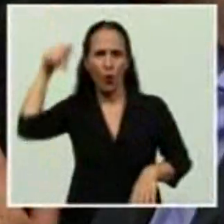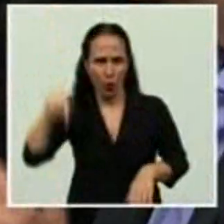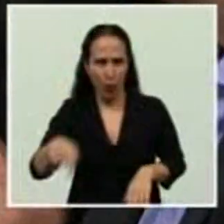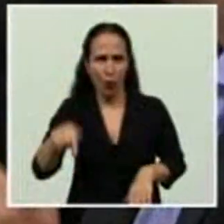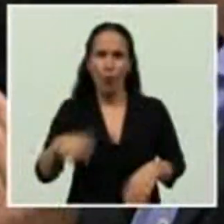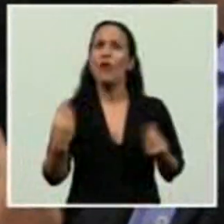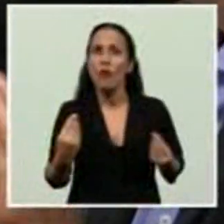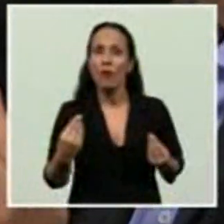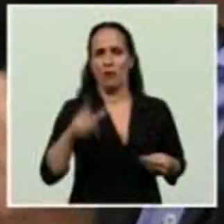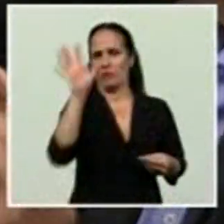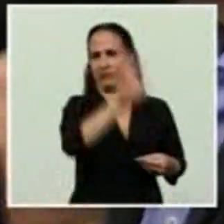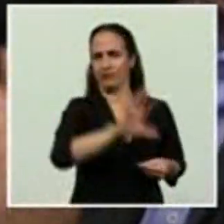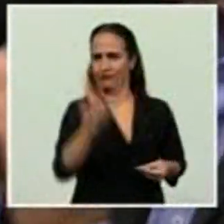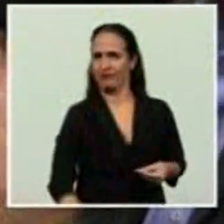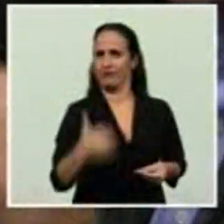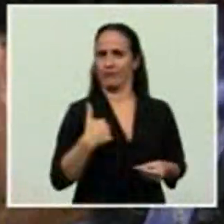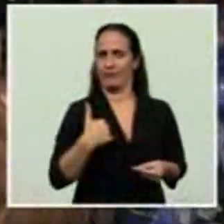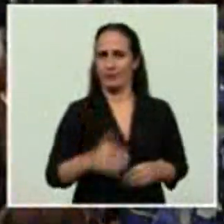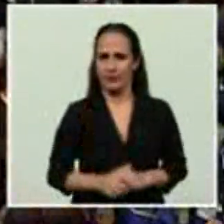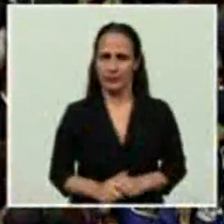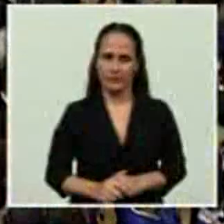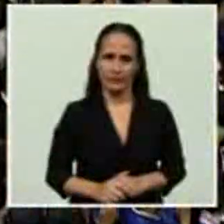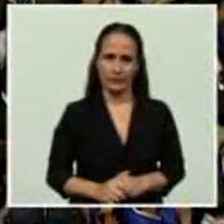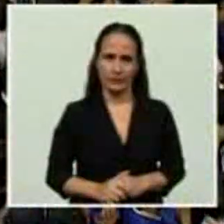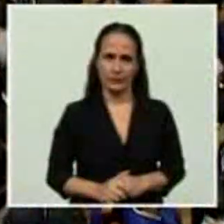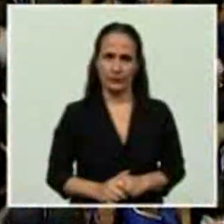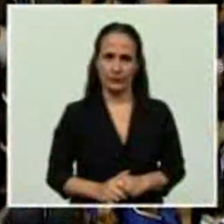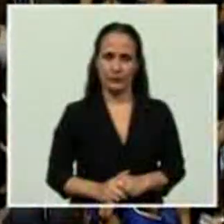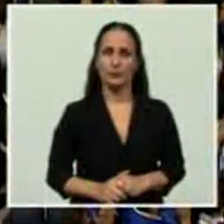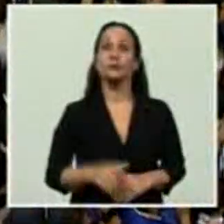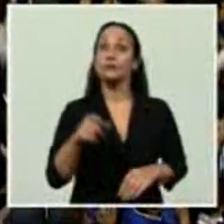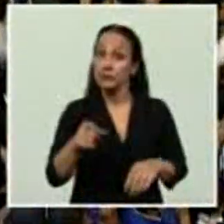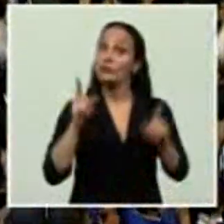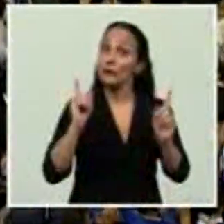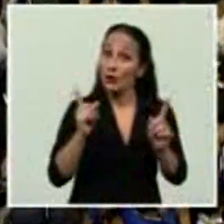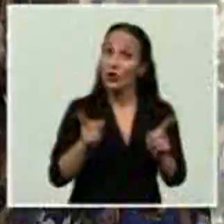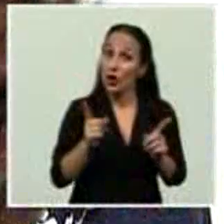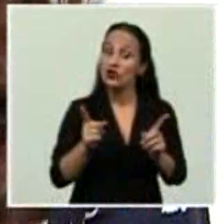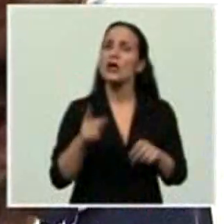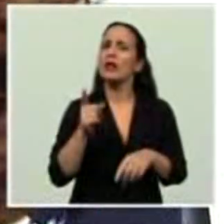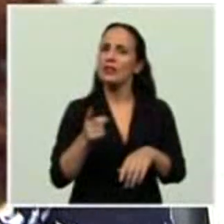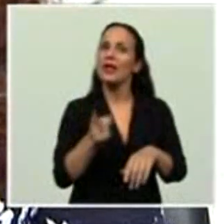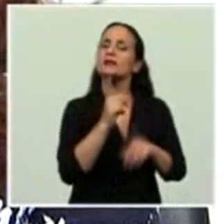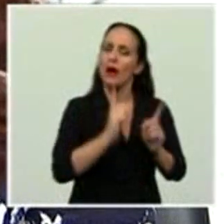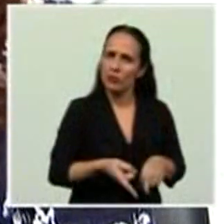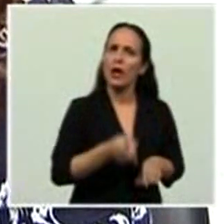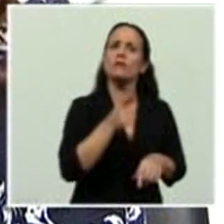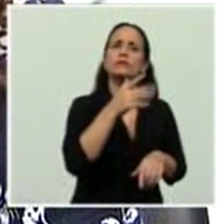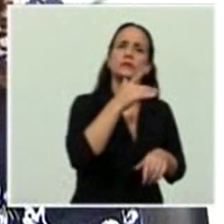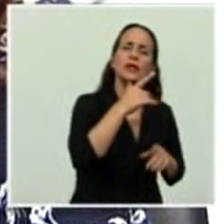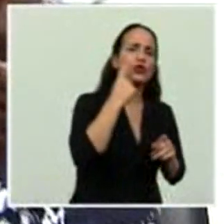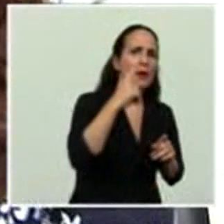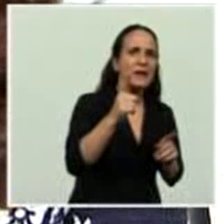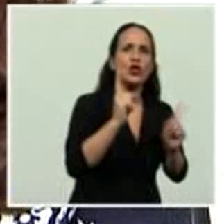todo el país y los docentes preuniversitarios también de 14,000